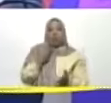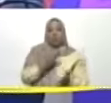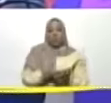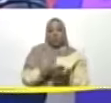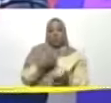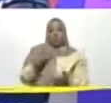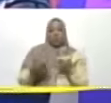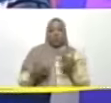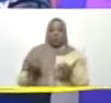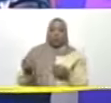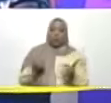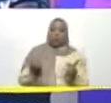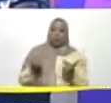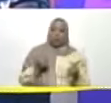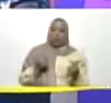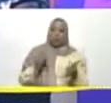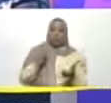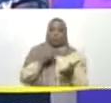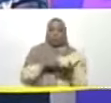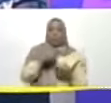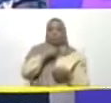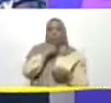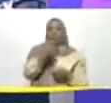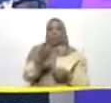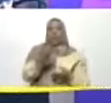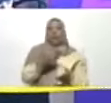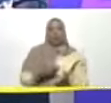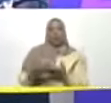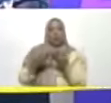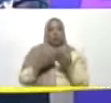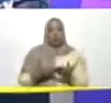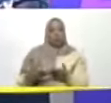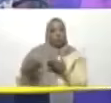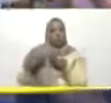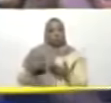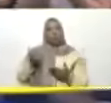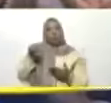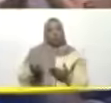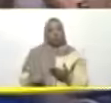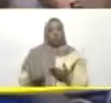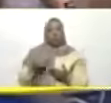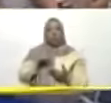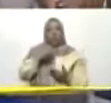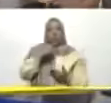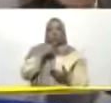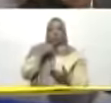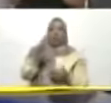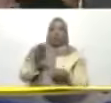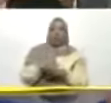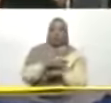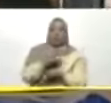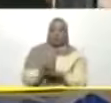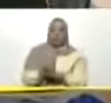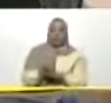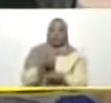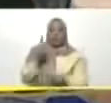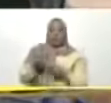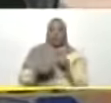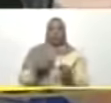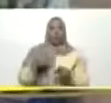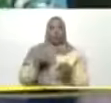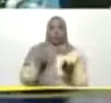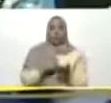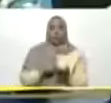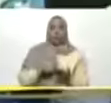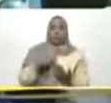ellos han debatido porque son la voz de los estudiantes Y hoy yo soy la vocera principal para traerle a usted